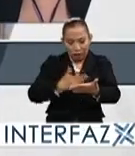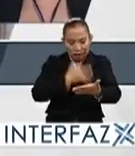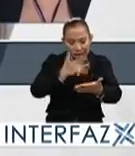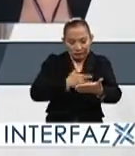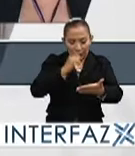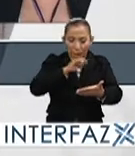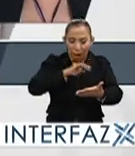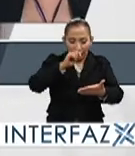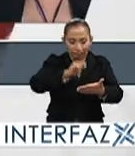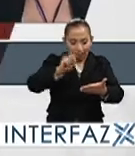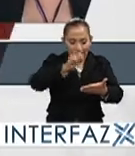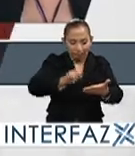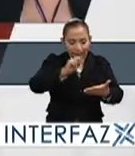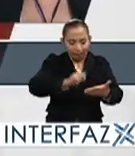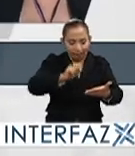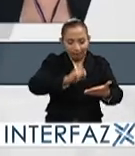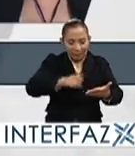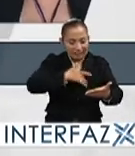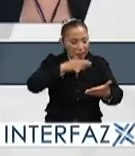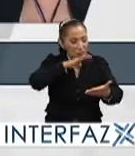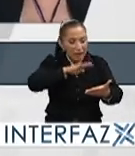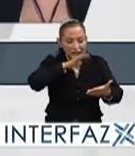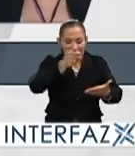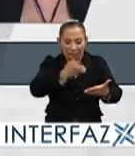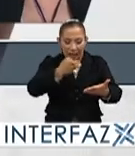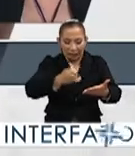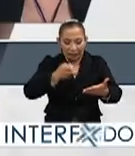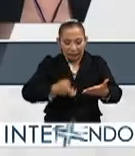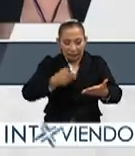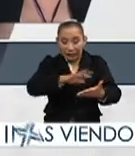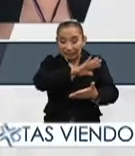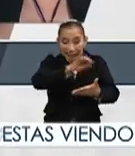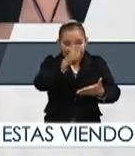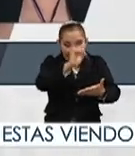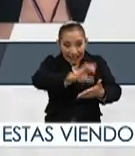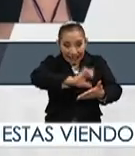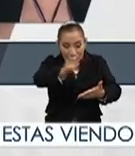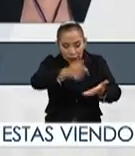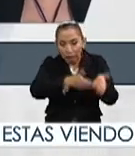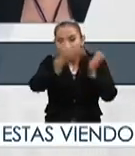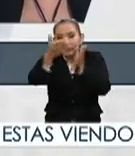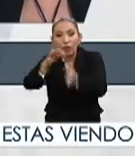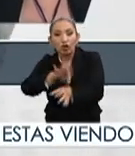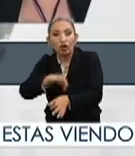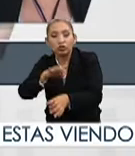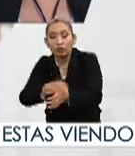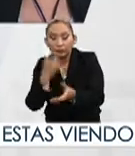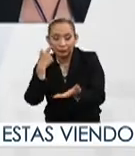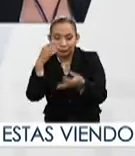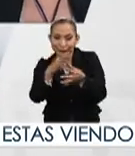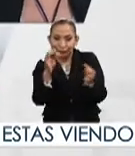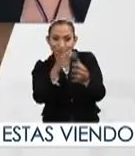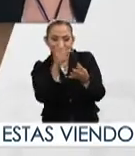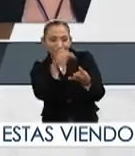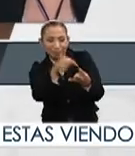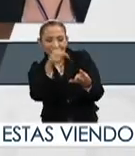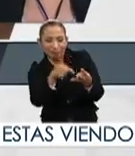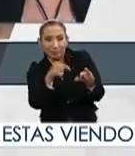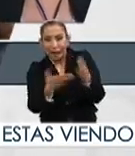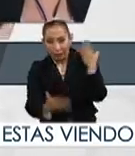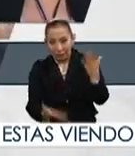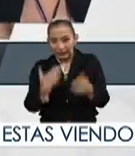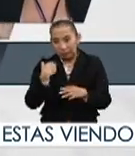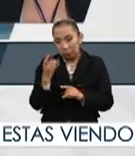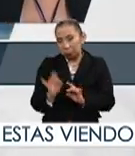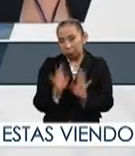van sintiendo como un padecimiento para que puedan consultarlo al profesional de la salud, al médico. En muchas ocasiones llegan